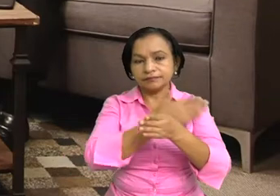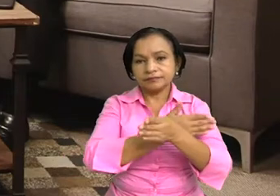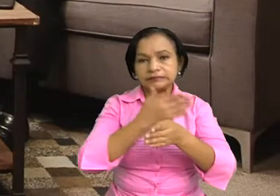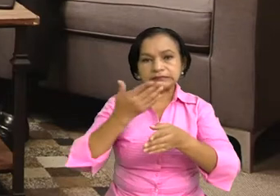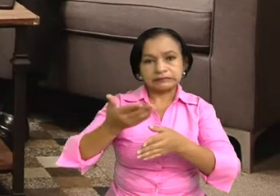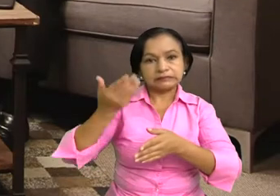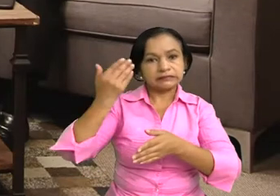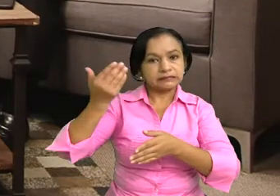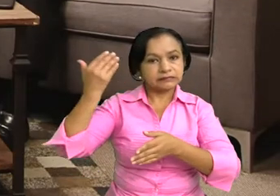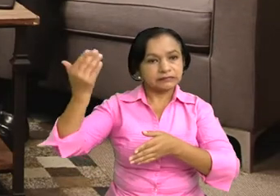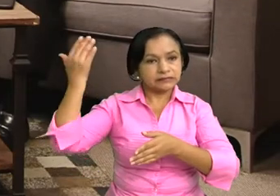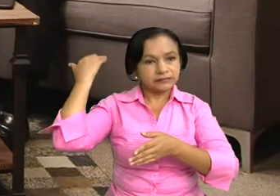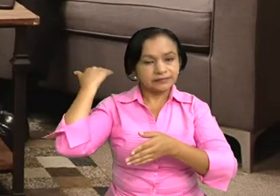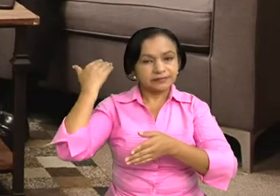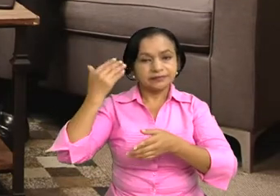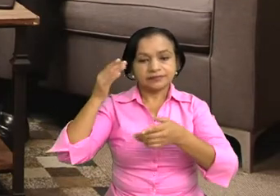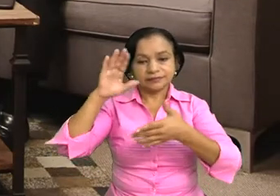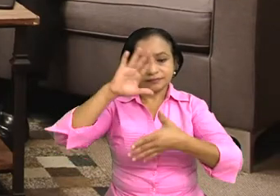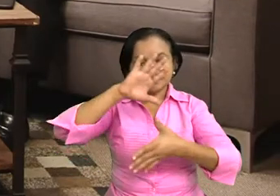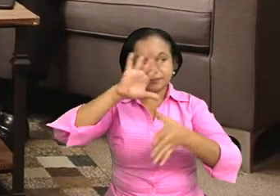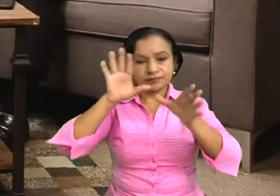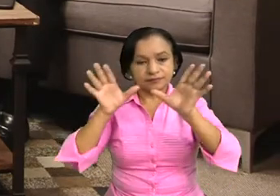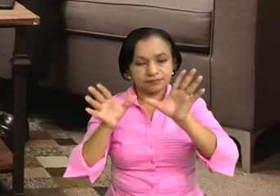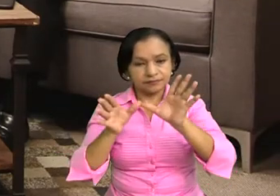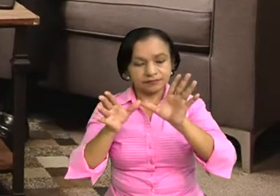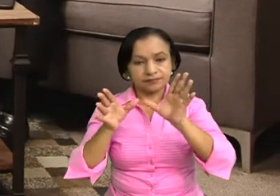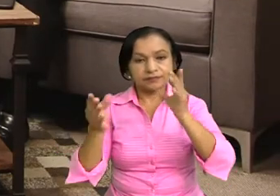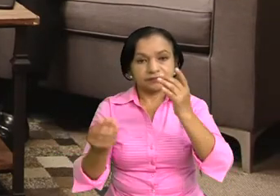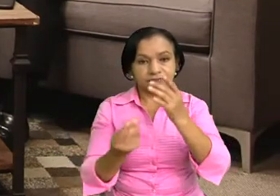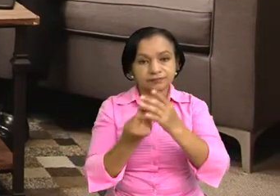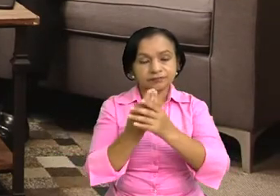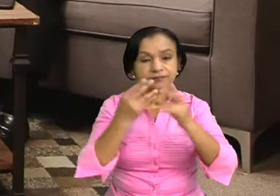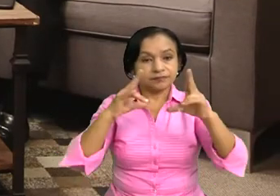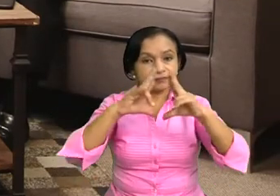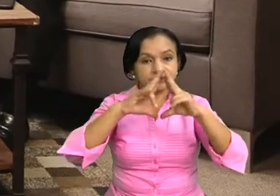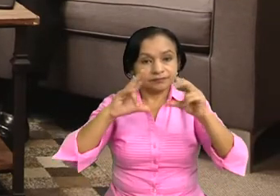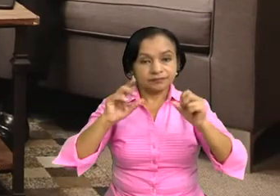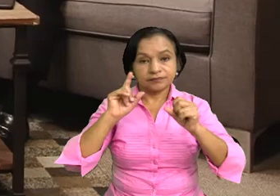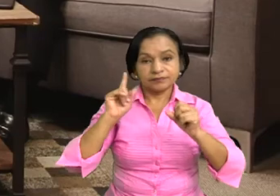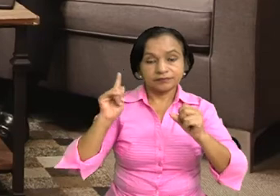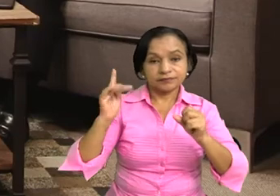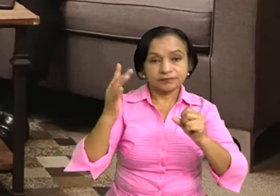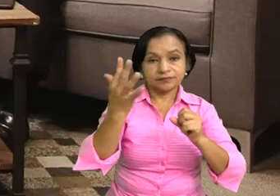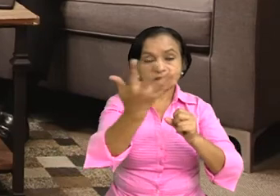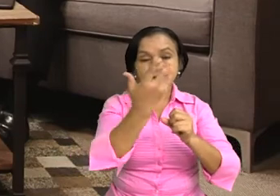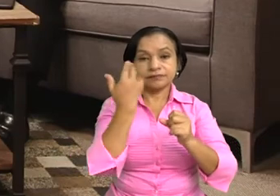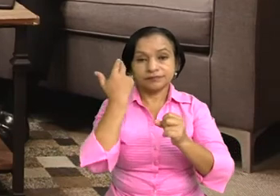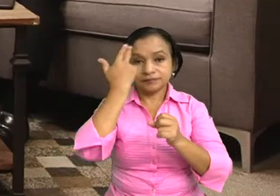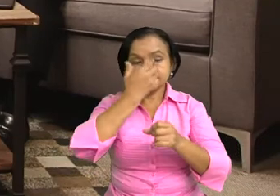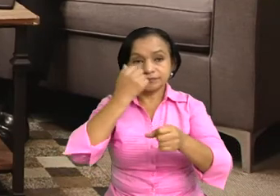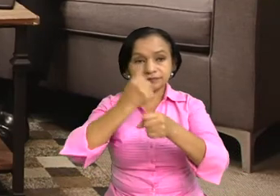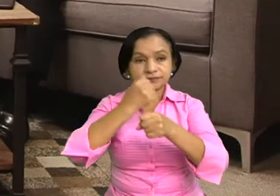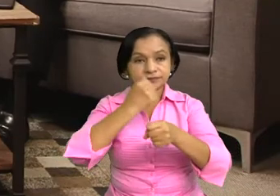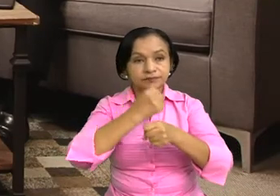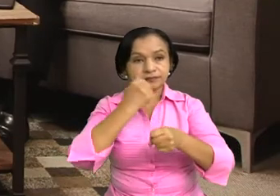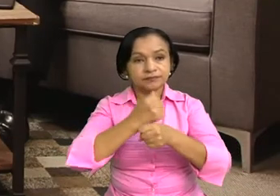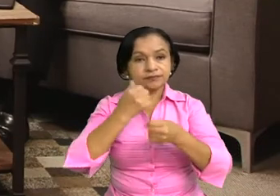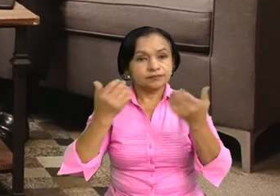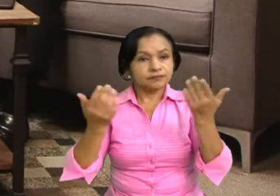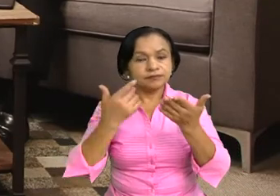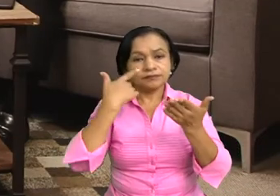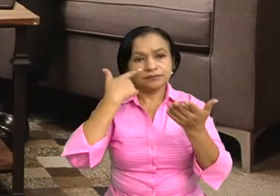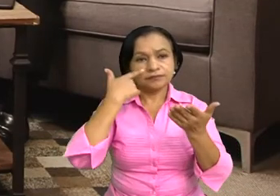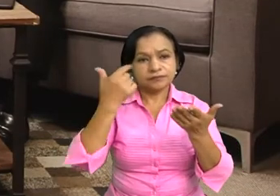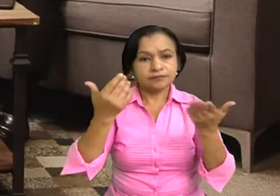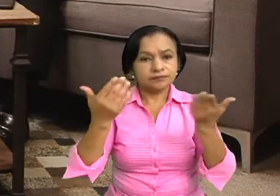históricas, ¿no?, saldadas con la Costa Caribe. Integración real del país a partir de todas estas horas de ejecución y de construcción vial. Conocer